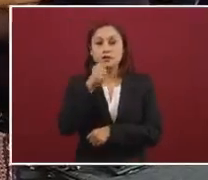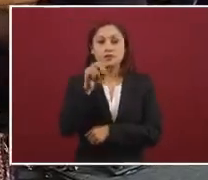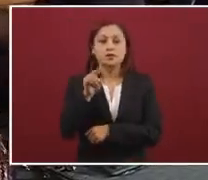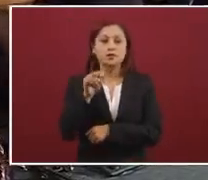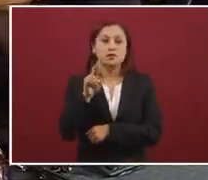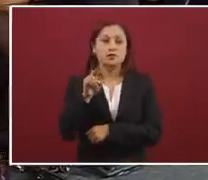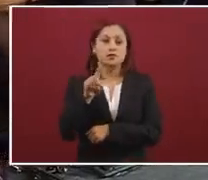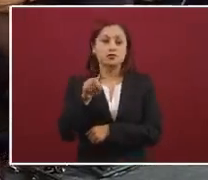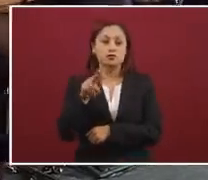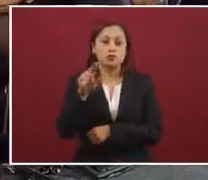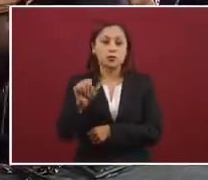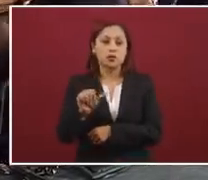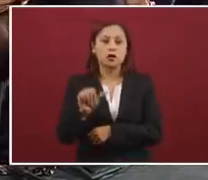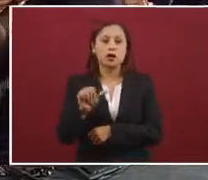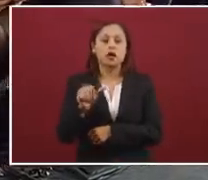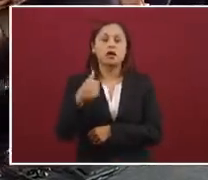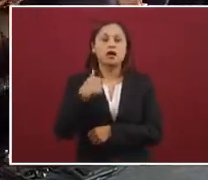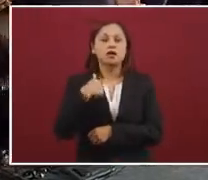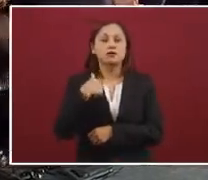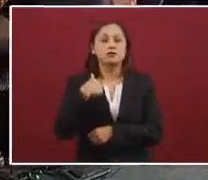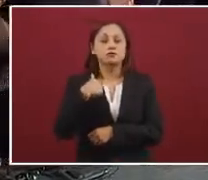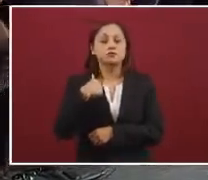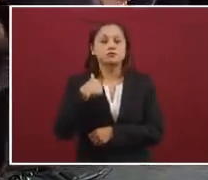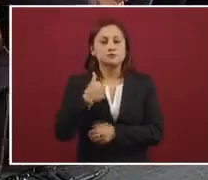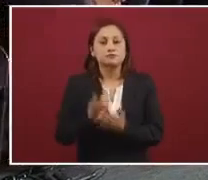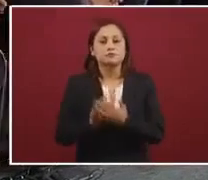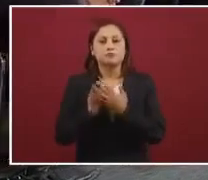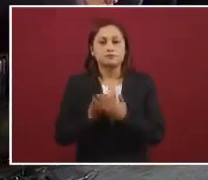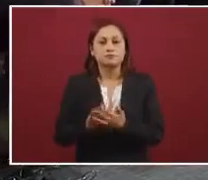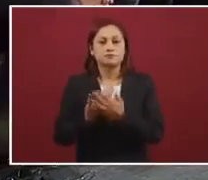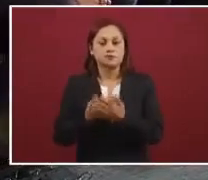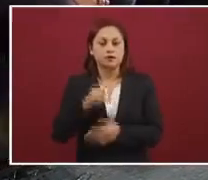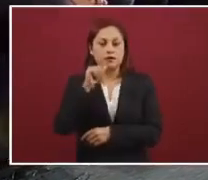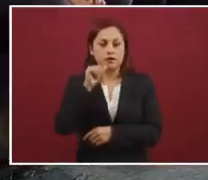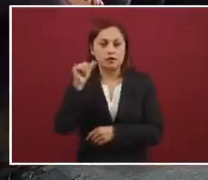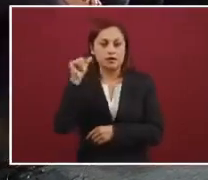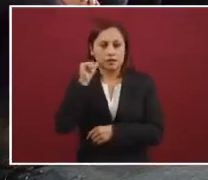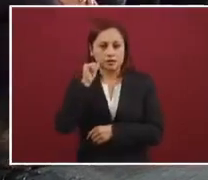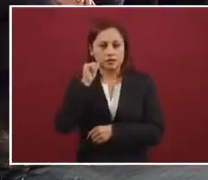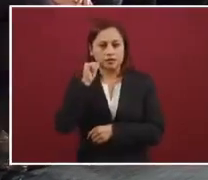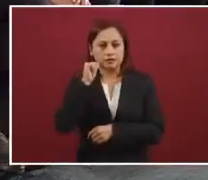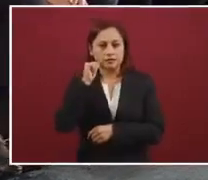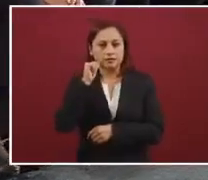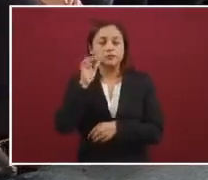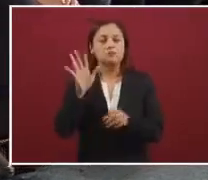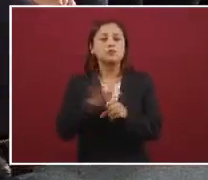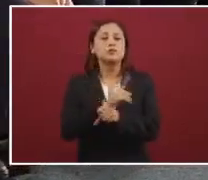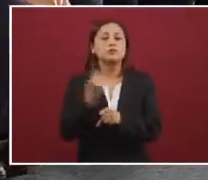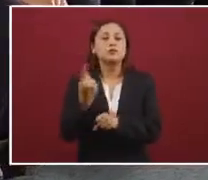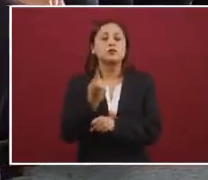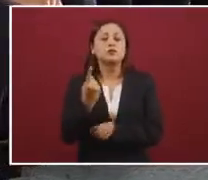esperaba el planteamiento desde ayer y que hay una serie de señalamientos, de